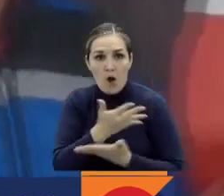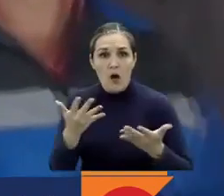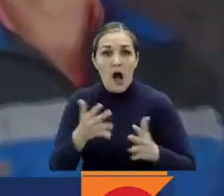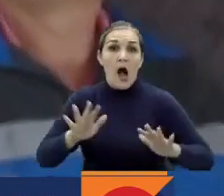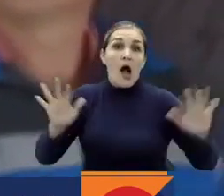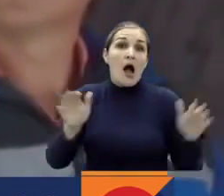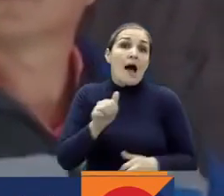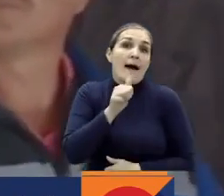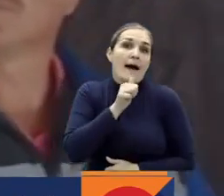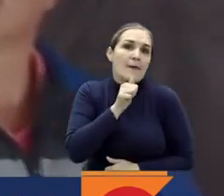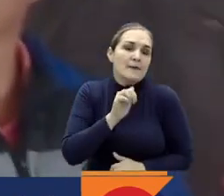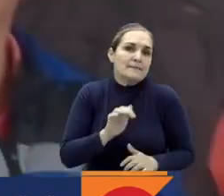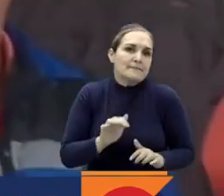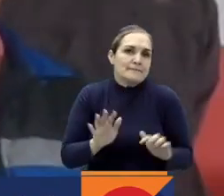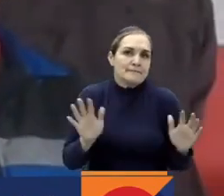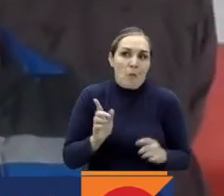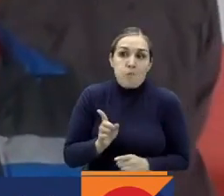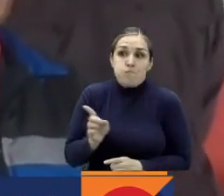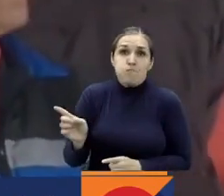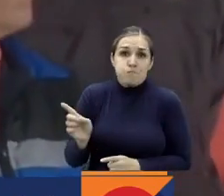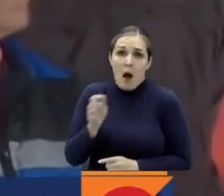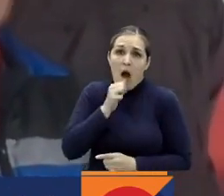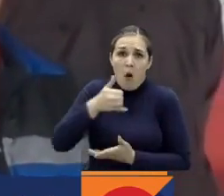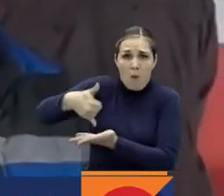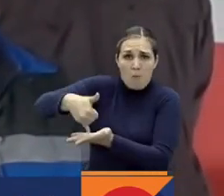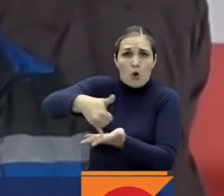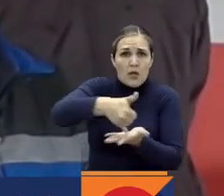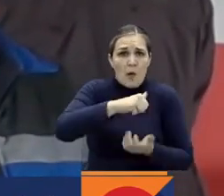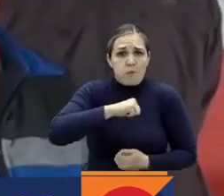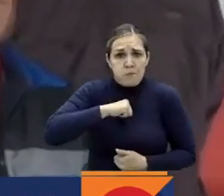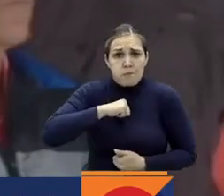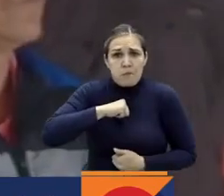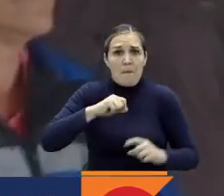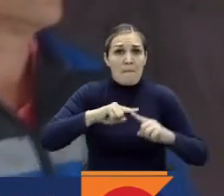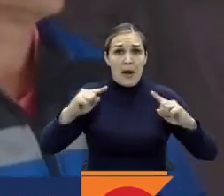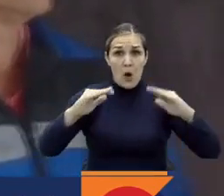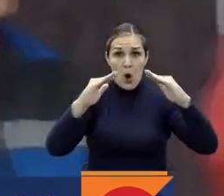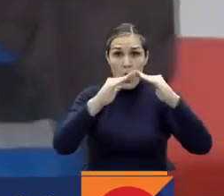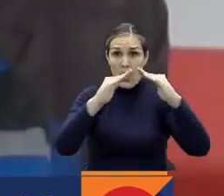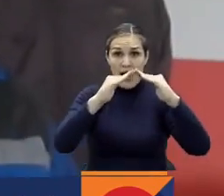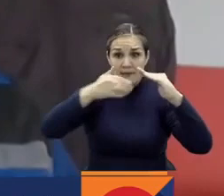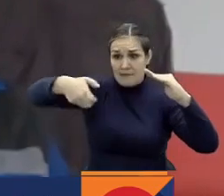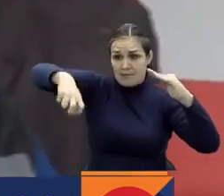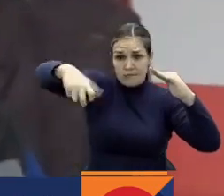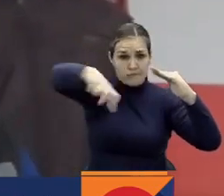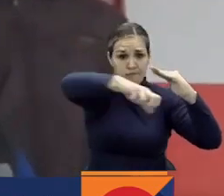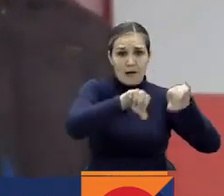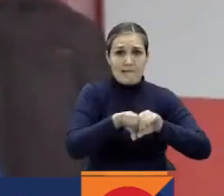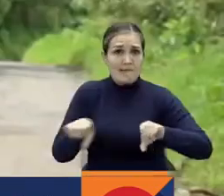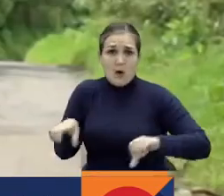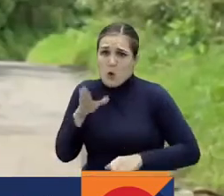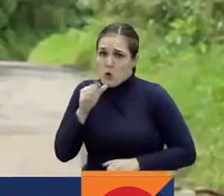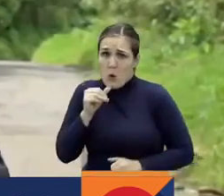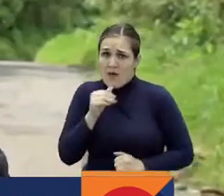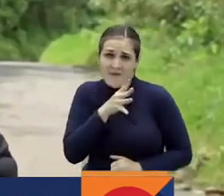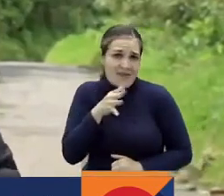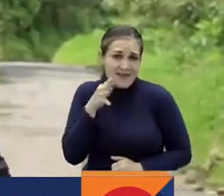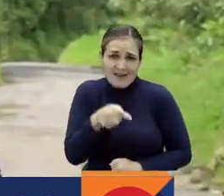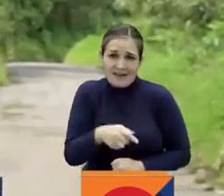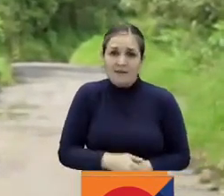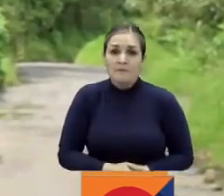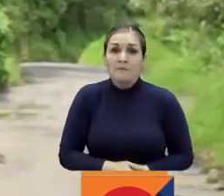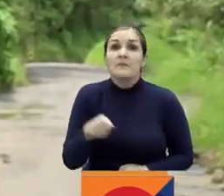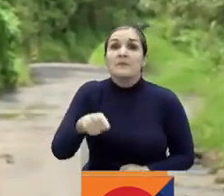que como es una tienda, pues hay agua embotellada, ¿cierto? Sí. Pero en las casas yo creo que la mayoría, pues no, creo yo que no tenga. Aquí en